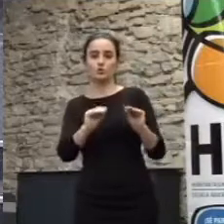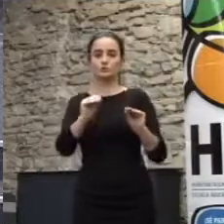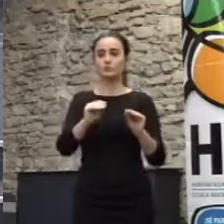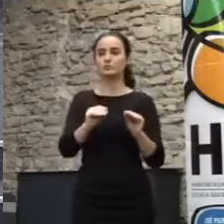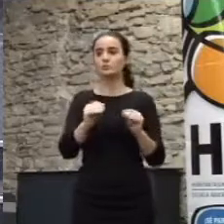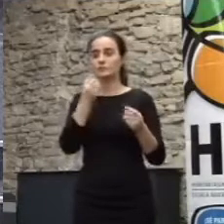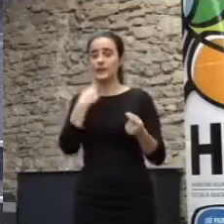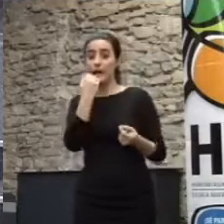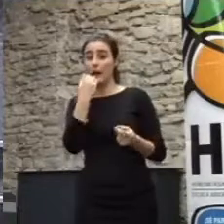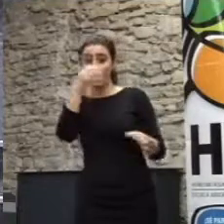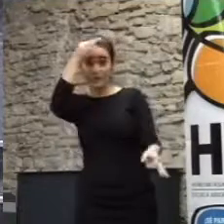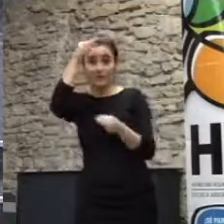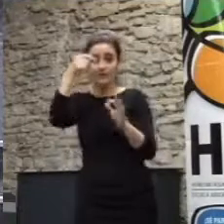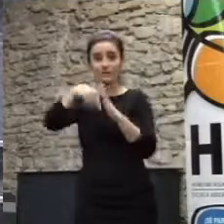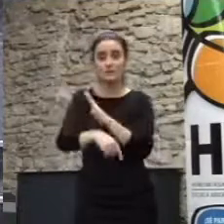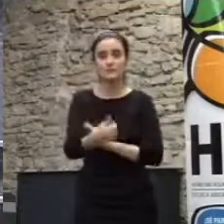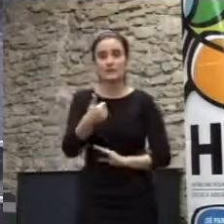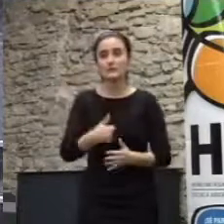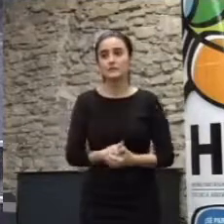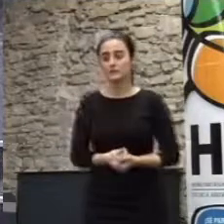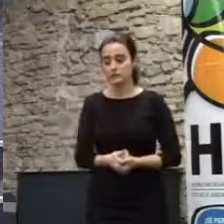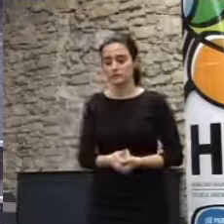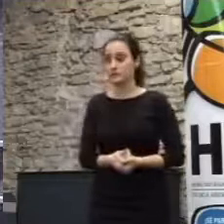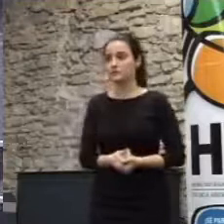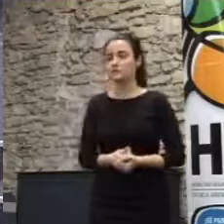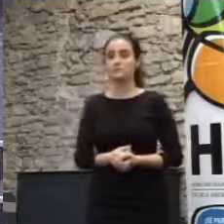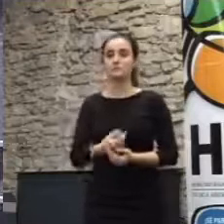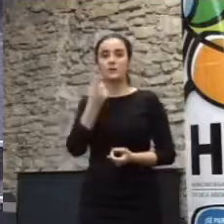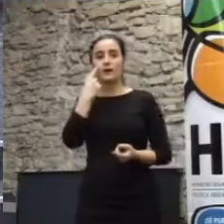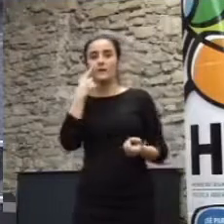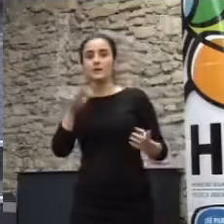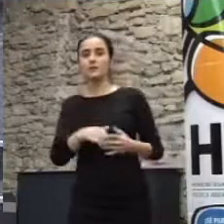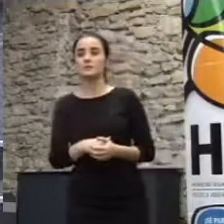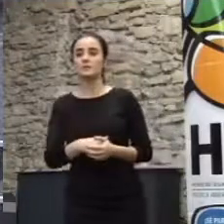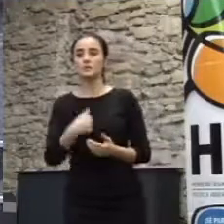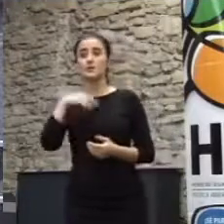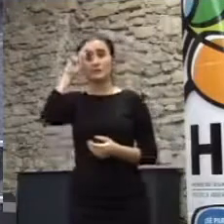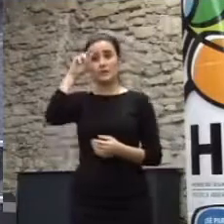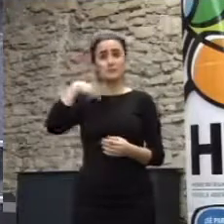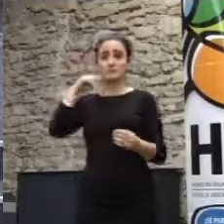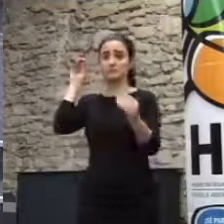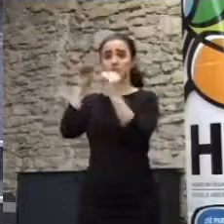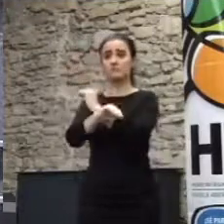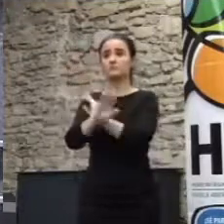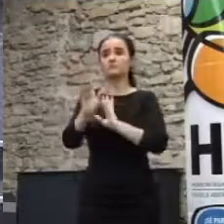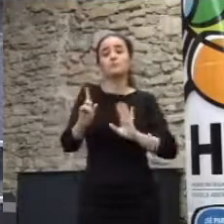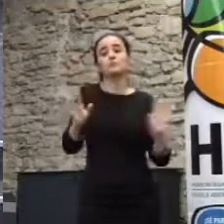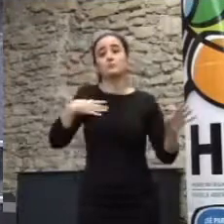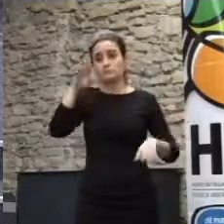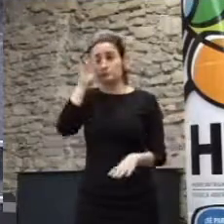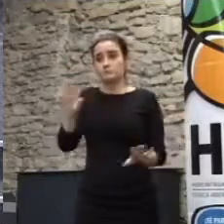¿algo que puntualizar al respecto? Hombre, ya brevemente, ¿eh? Con total respeto, yo no estoy de acuerdo en ese análisis, pero bueno,